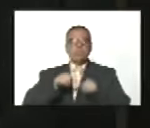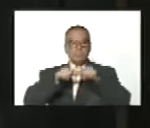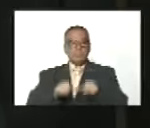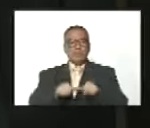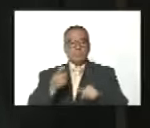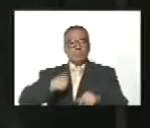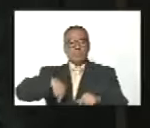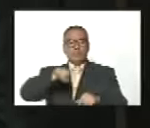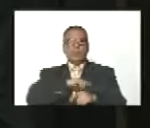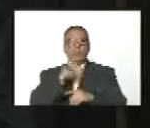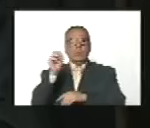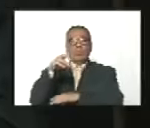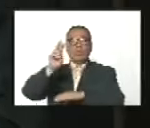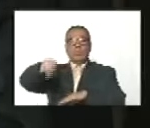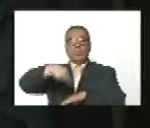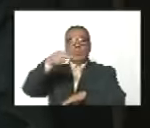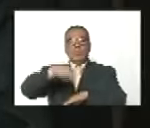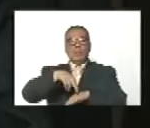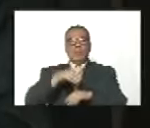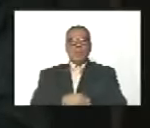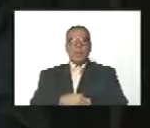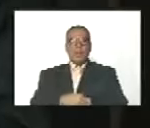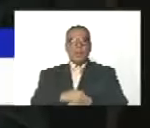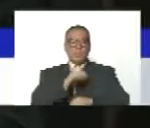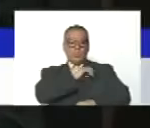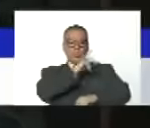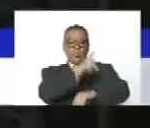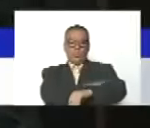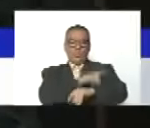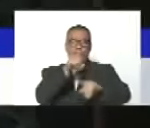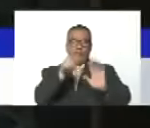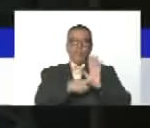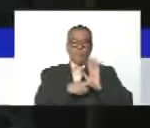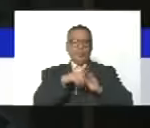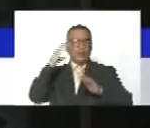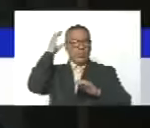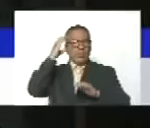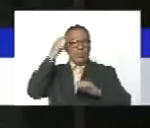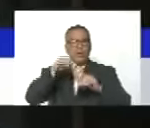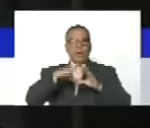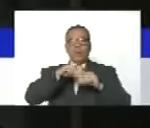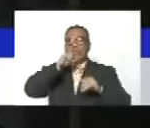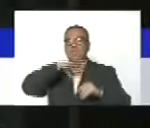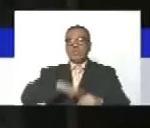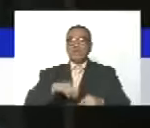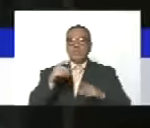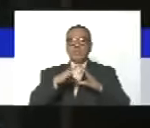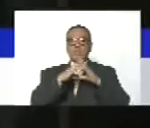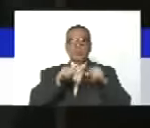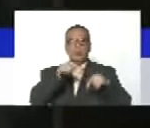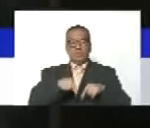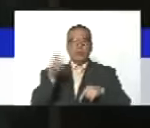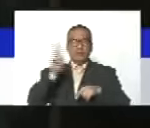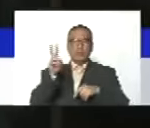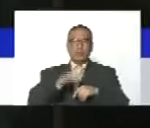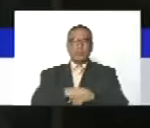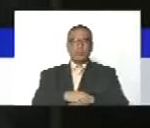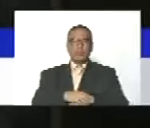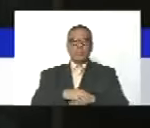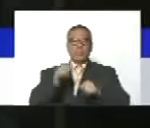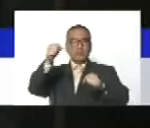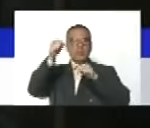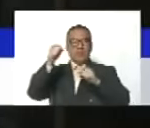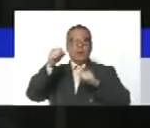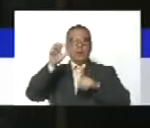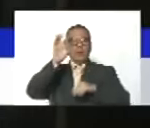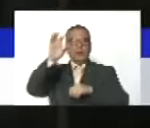permanente de nuestra Asamblea Nacional con el fortalecimiento de la conciencia histórica de toda Venezuela. ¡Que viva